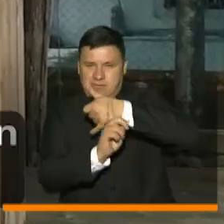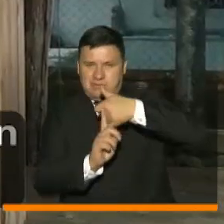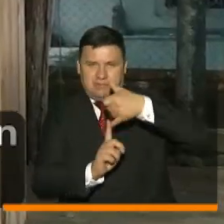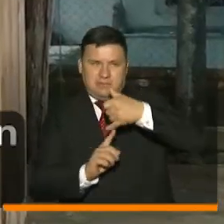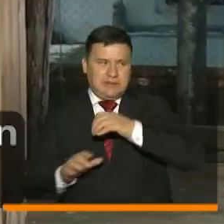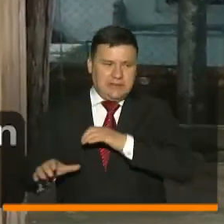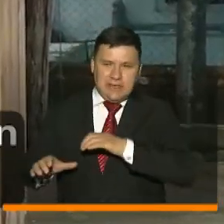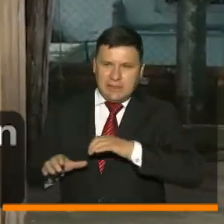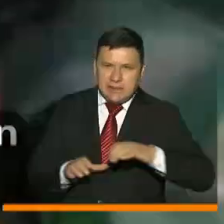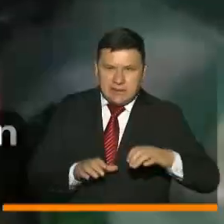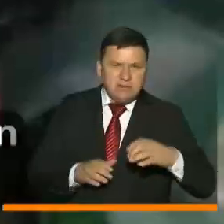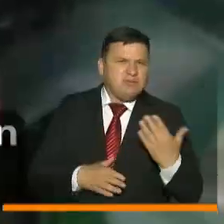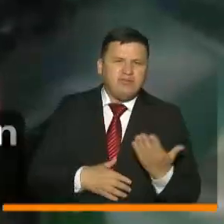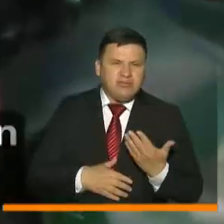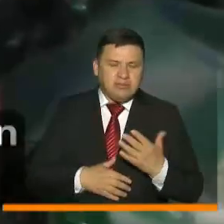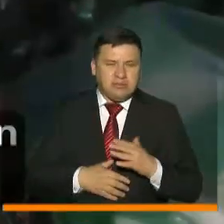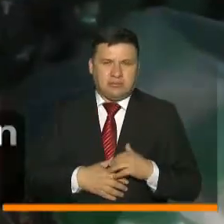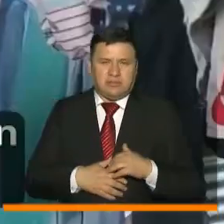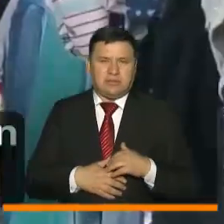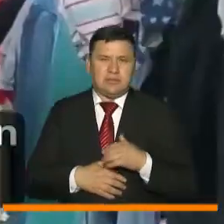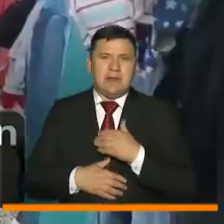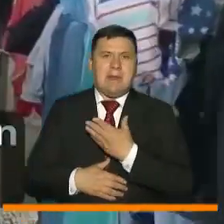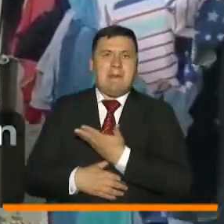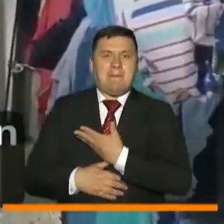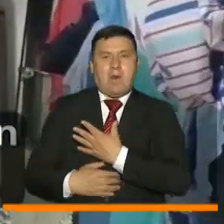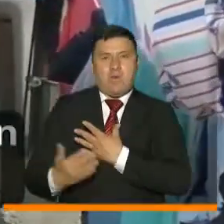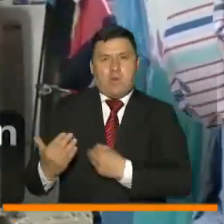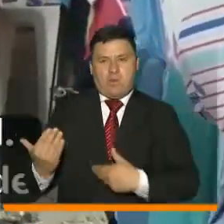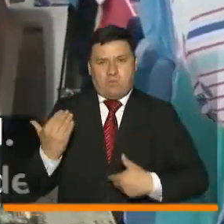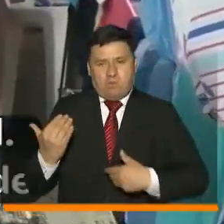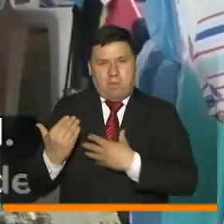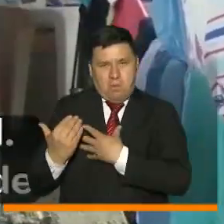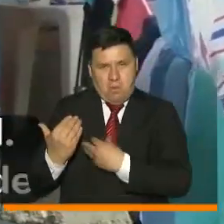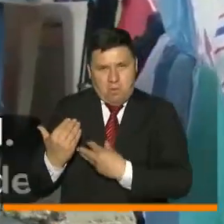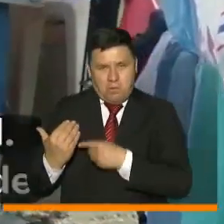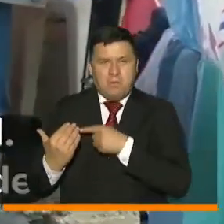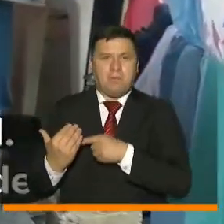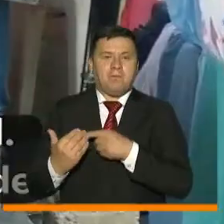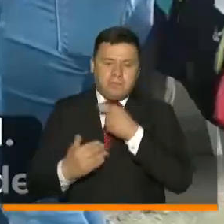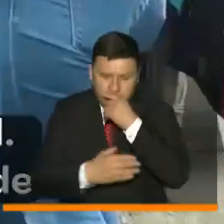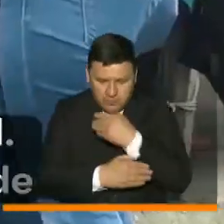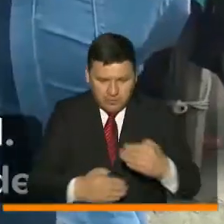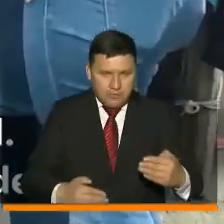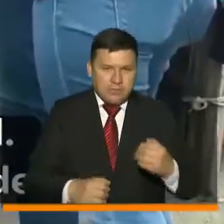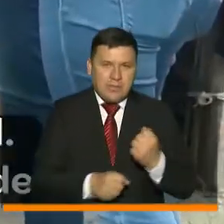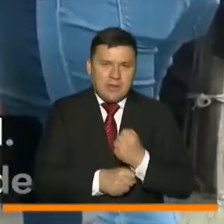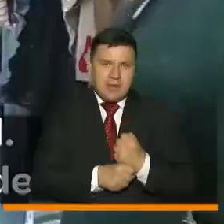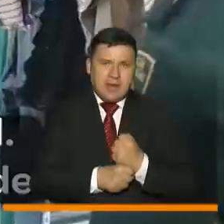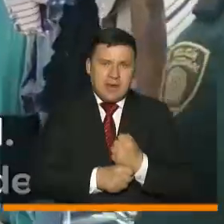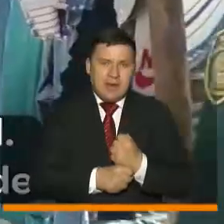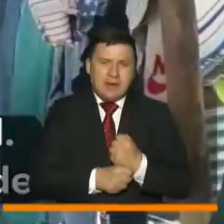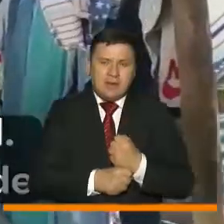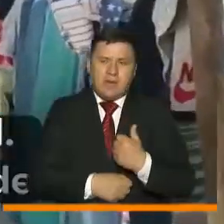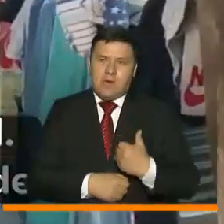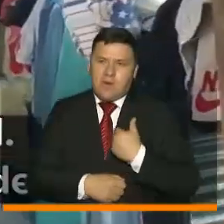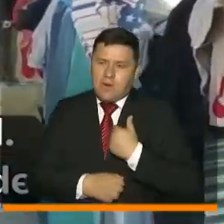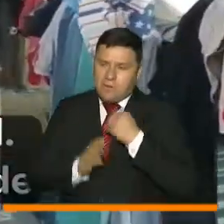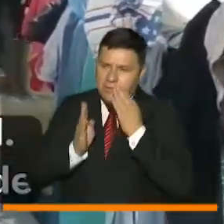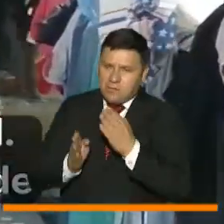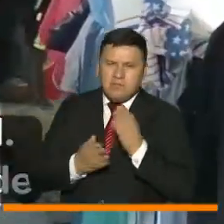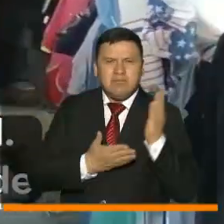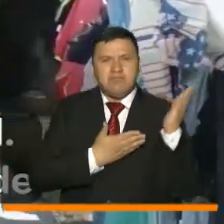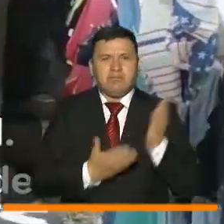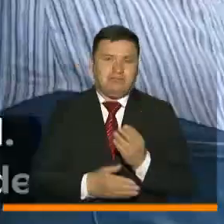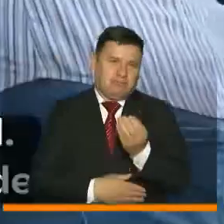con acciones desde madres gestantes a trabajar con la niñez, con la juventud. Vinimos a